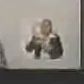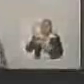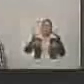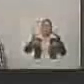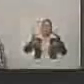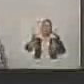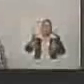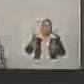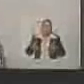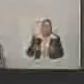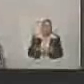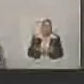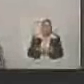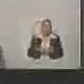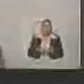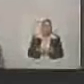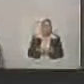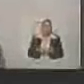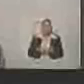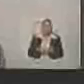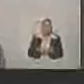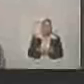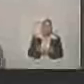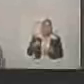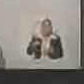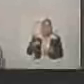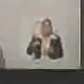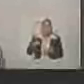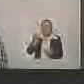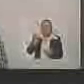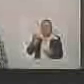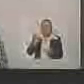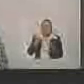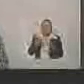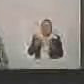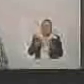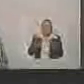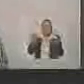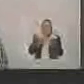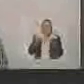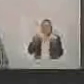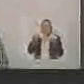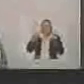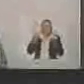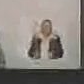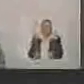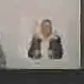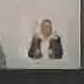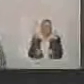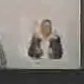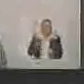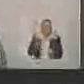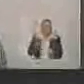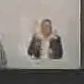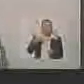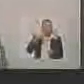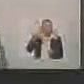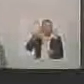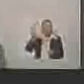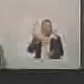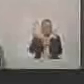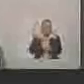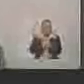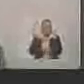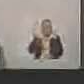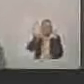nosotros reflexionemos sobre el futuro que queremos para nuestra demarcación. Según encuestas recientes, el 70% de las